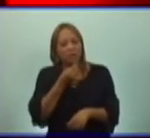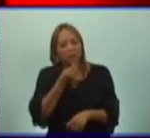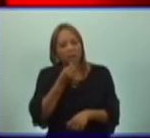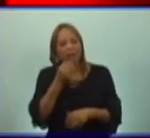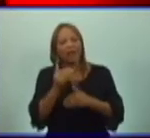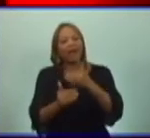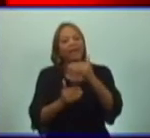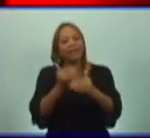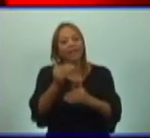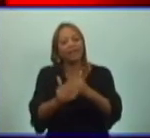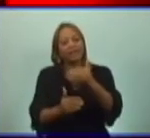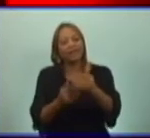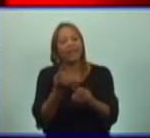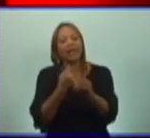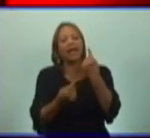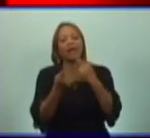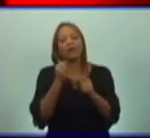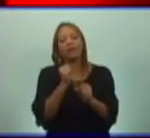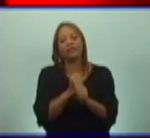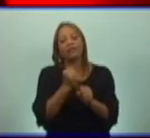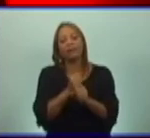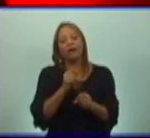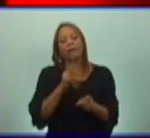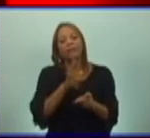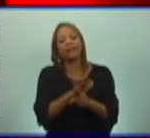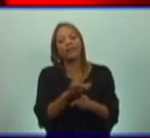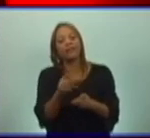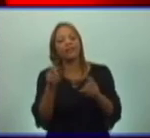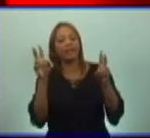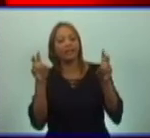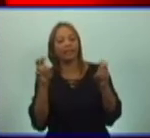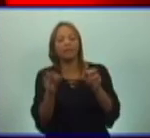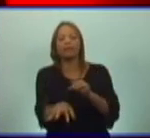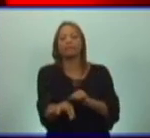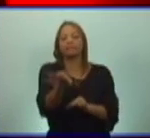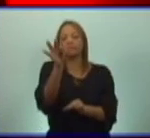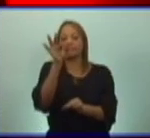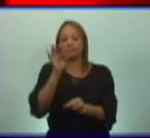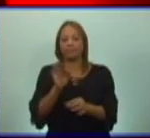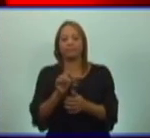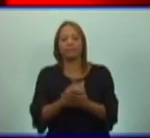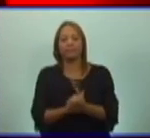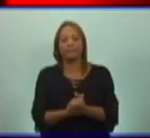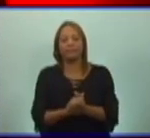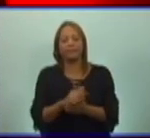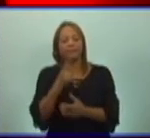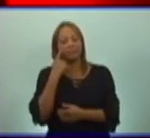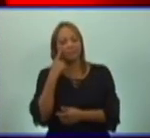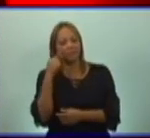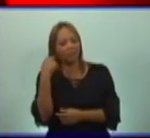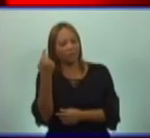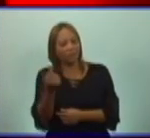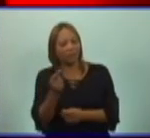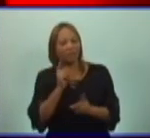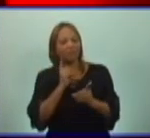adelantado algo de este trabajo a partir del tema que han seleccionado. Nos vemos en un